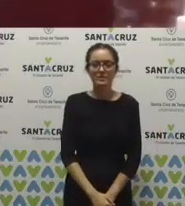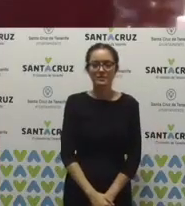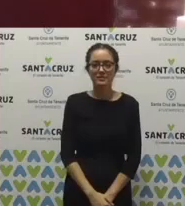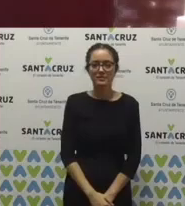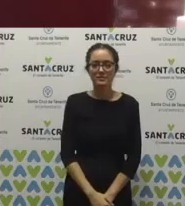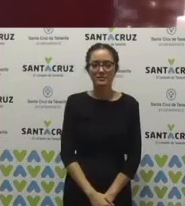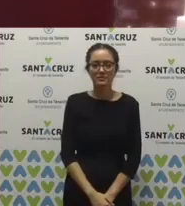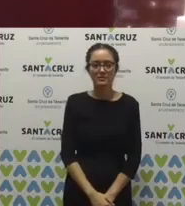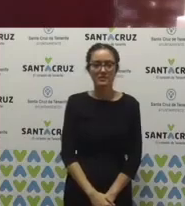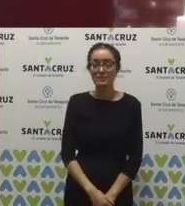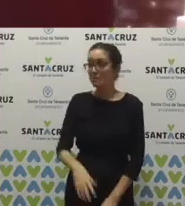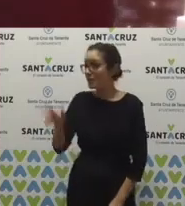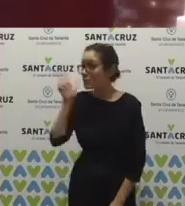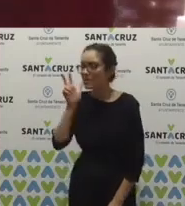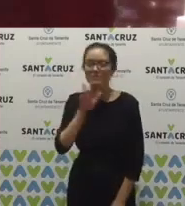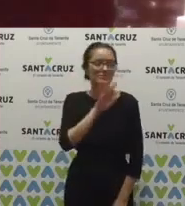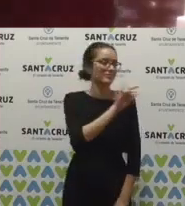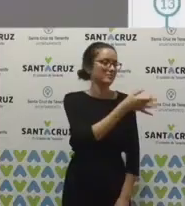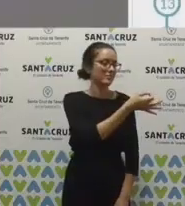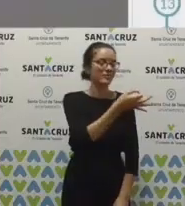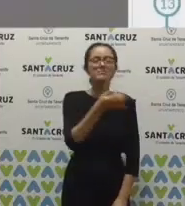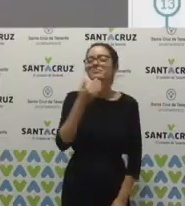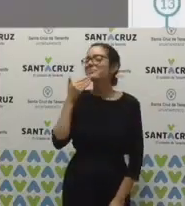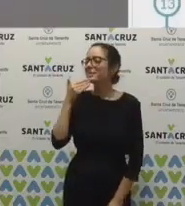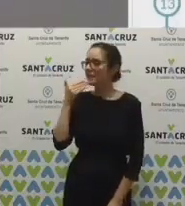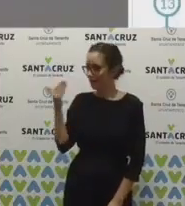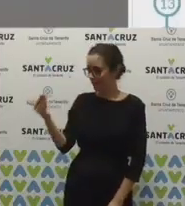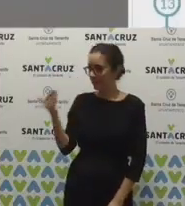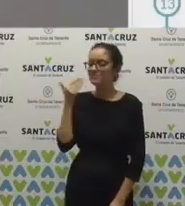ahora se metió en un perfecto gracias